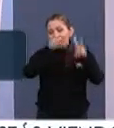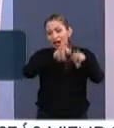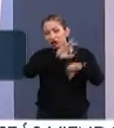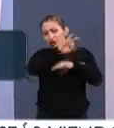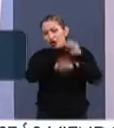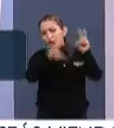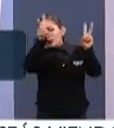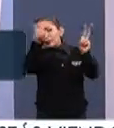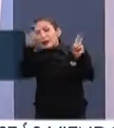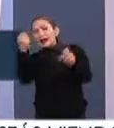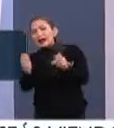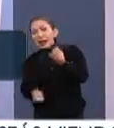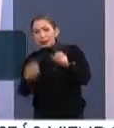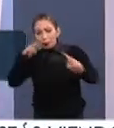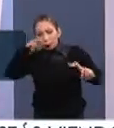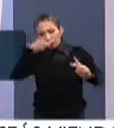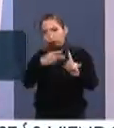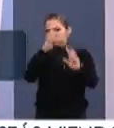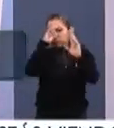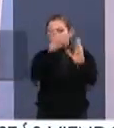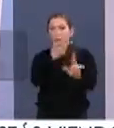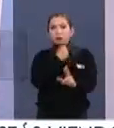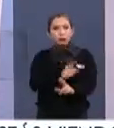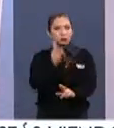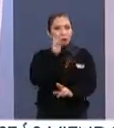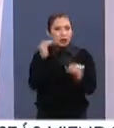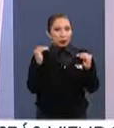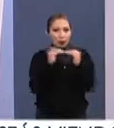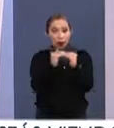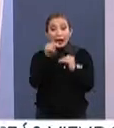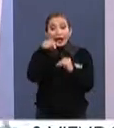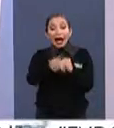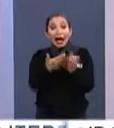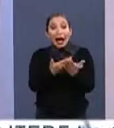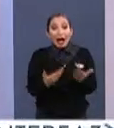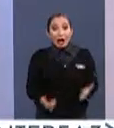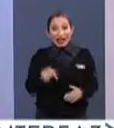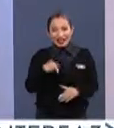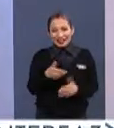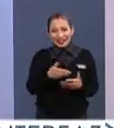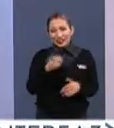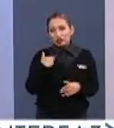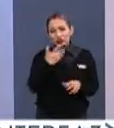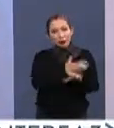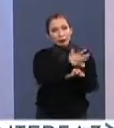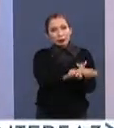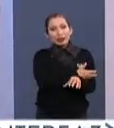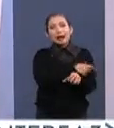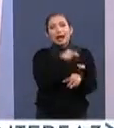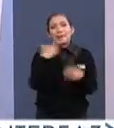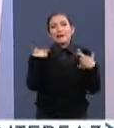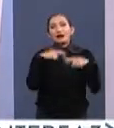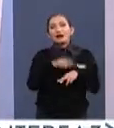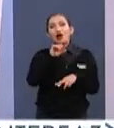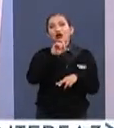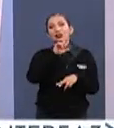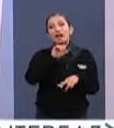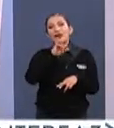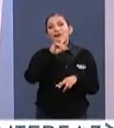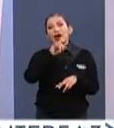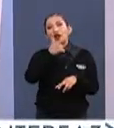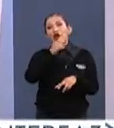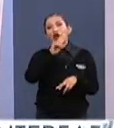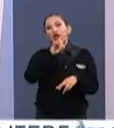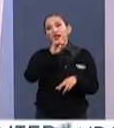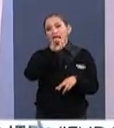analizamos todos los temas con perspectiva de género y ahora en esta sección, en esta ocasión nos acompaña el maestro Oscar Iván